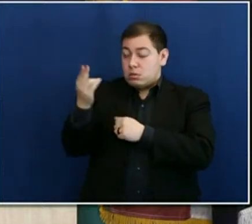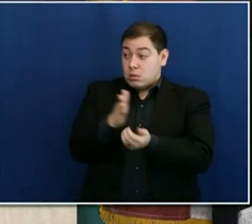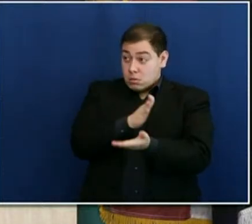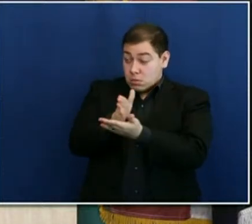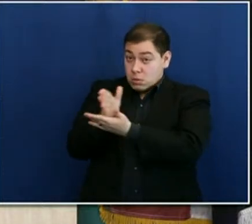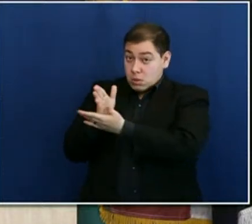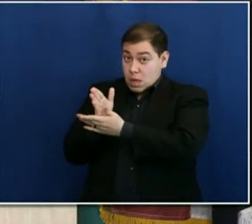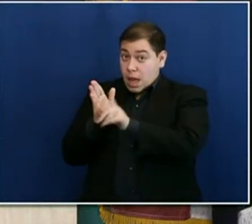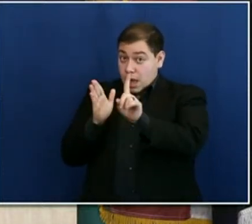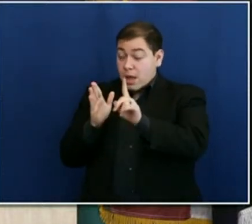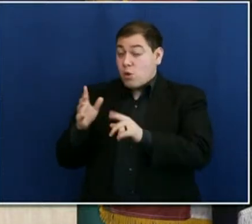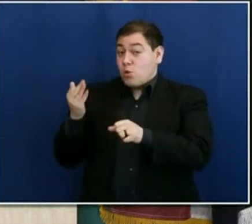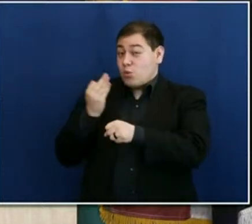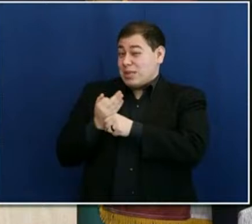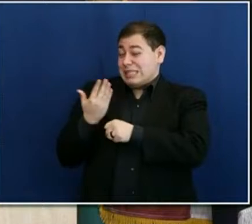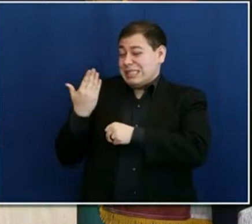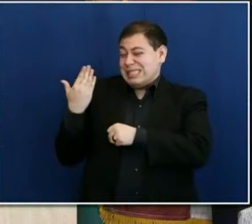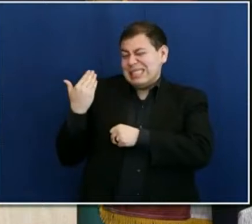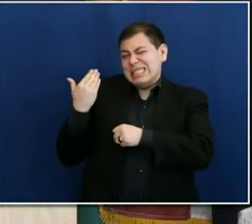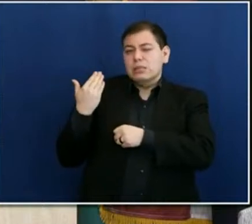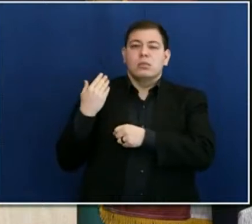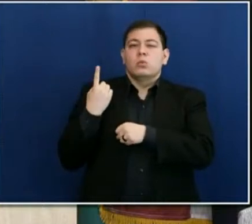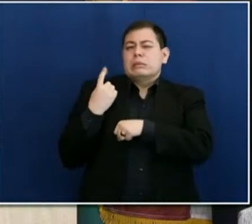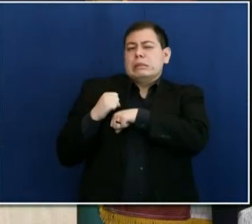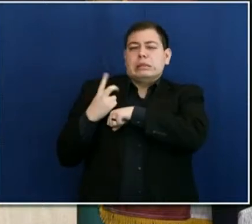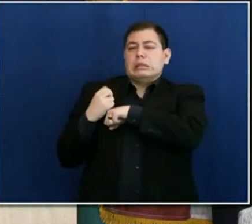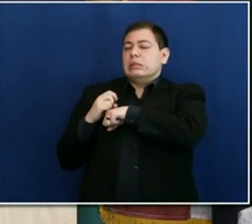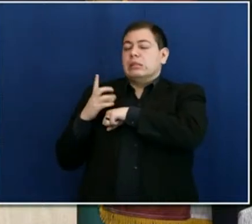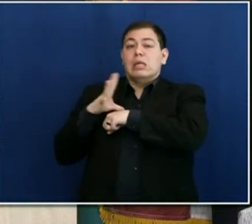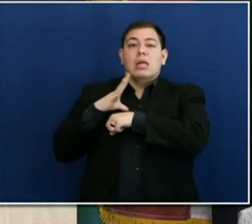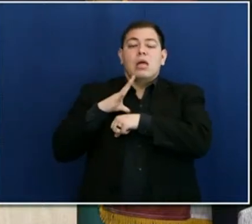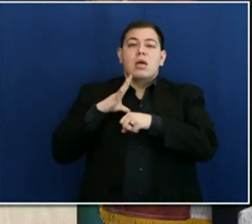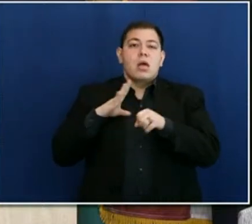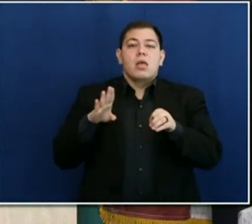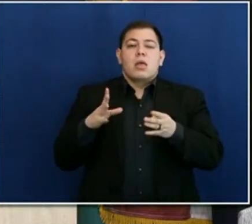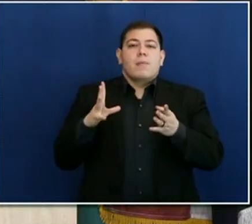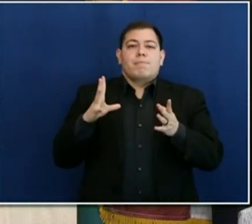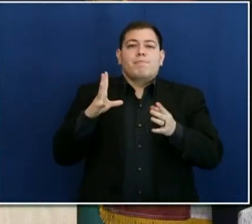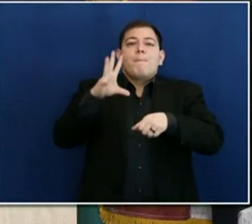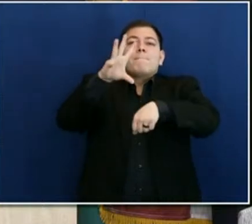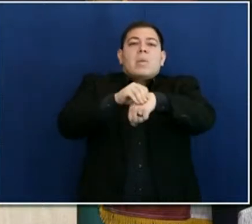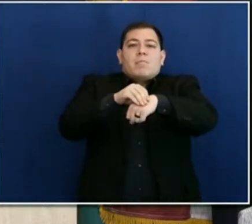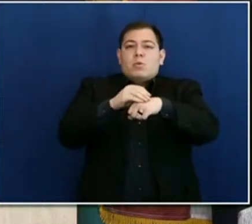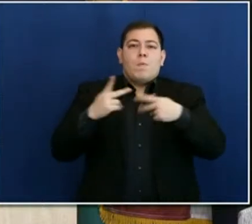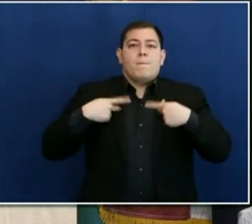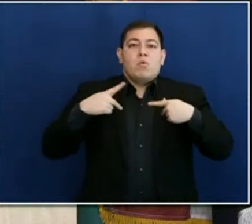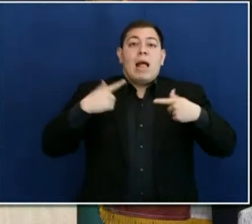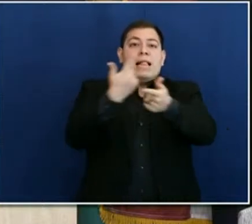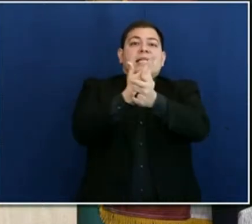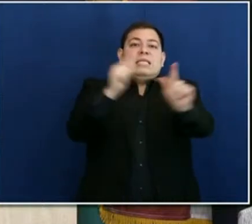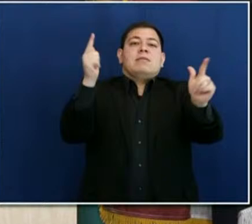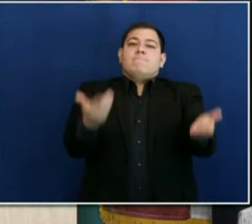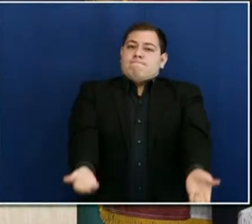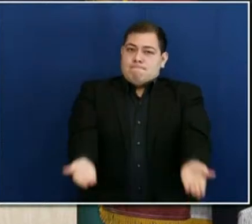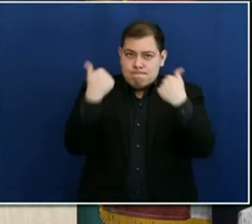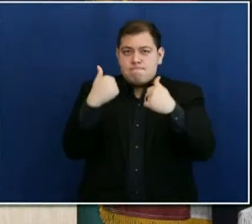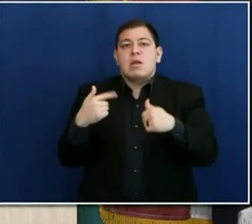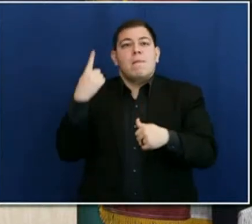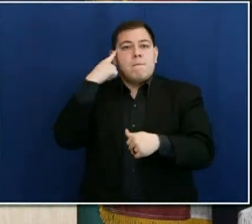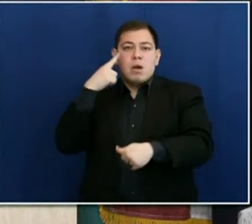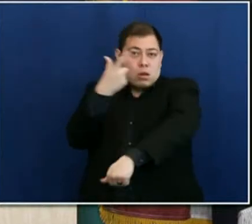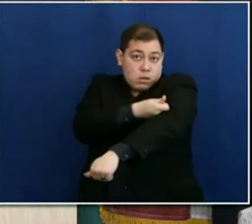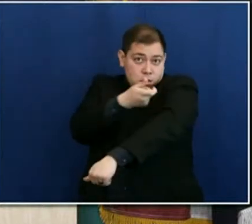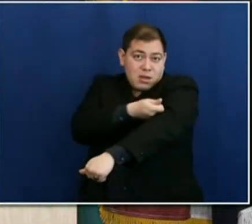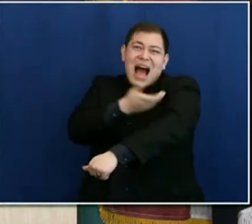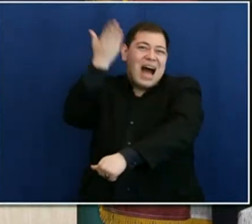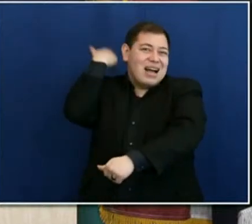a todo el mundo vacunarse es muy nueva, entonces seguimos con la colaboración para que la gente sepa que se pueden ir a vacunar y ahora